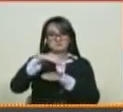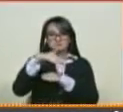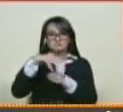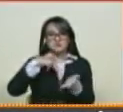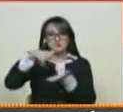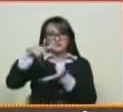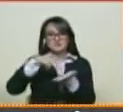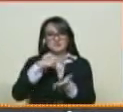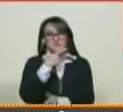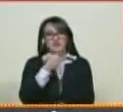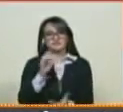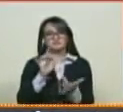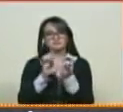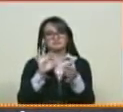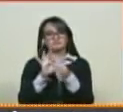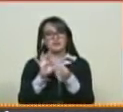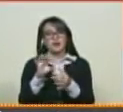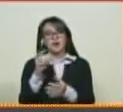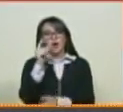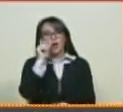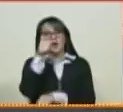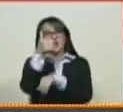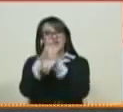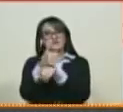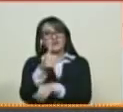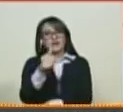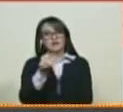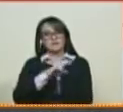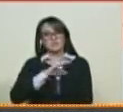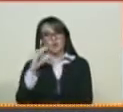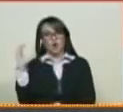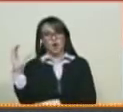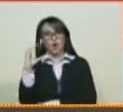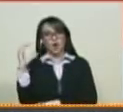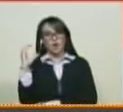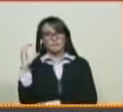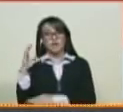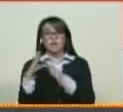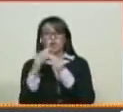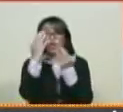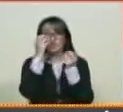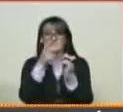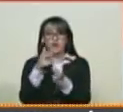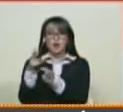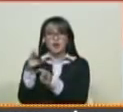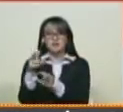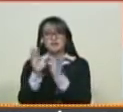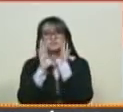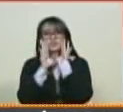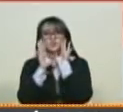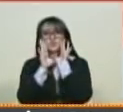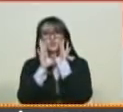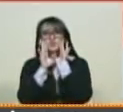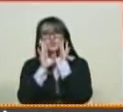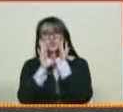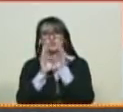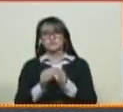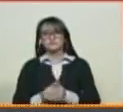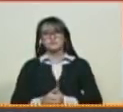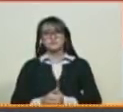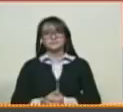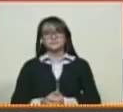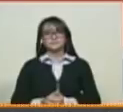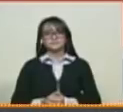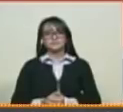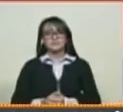la República de Colombia. Todos los terroristas han confesado que los preparativos